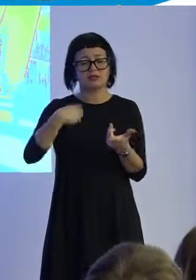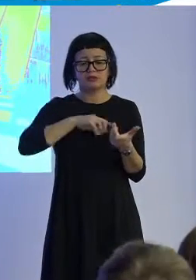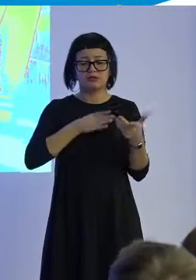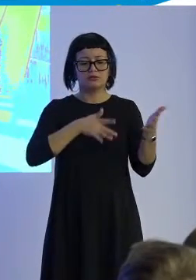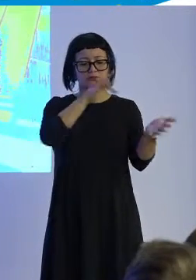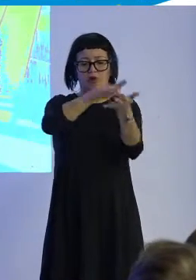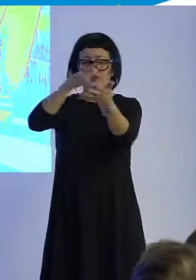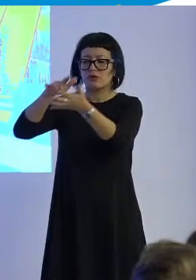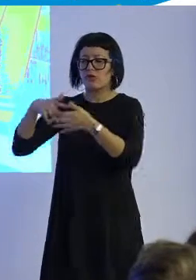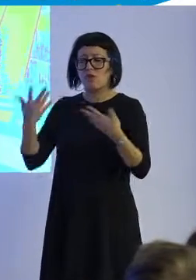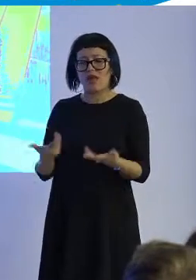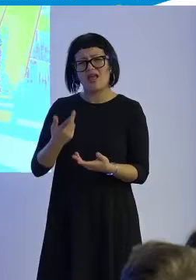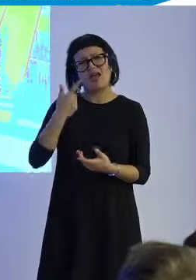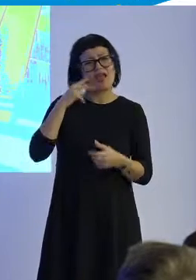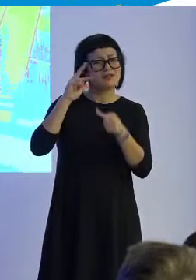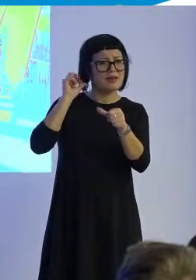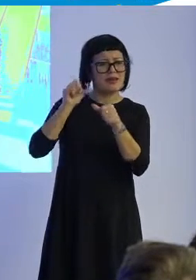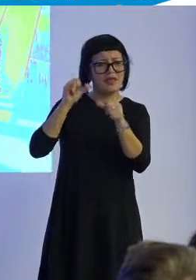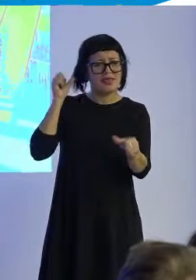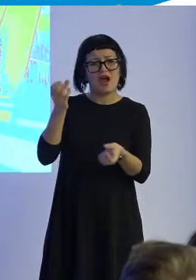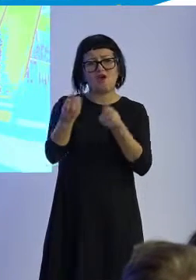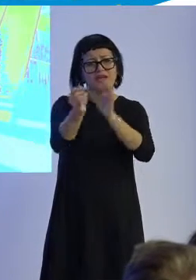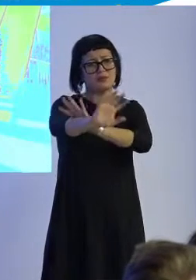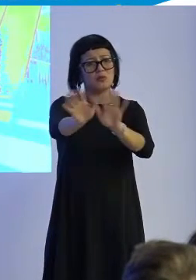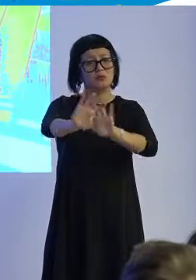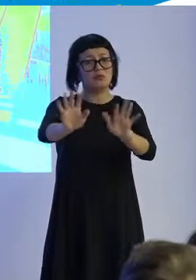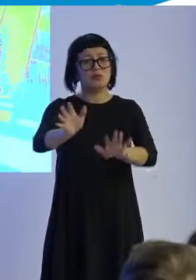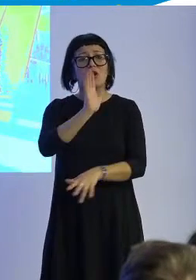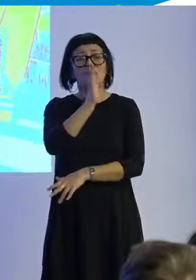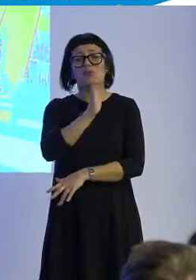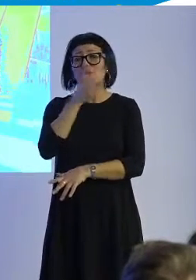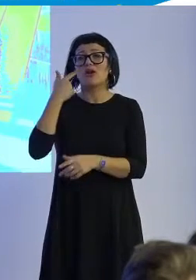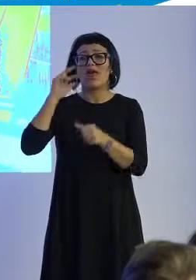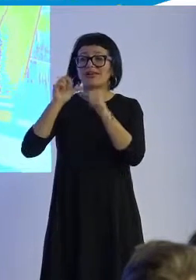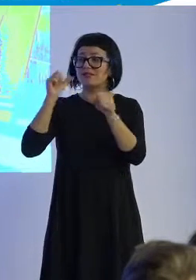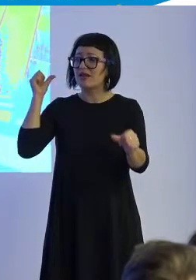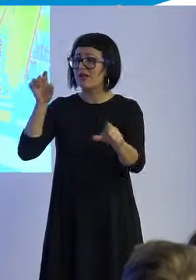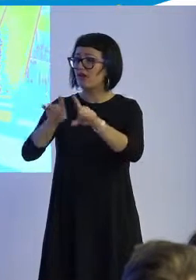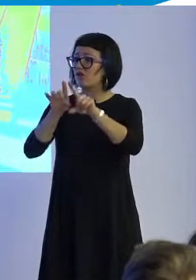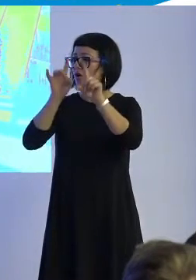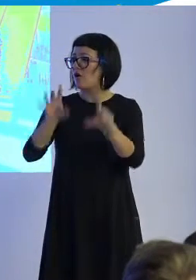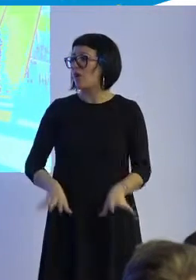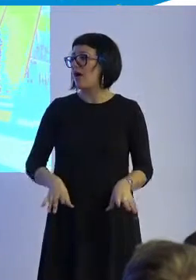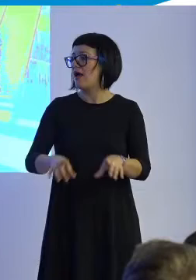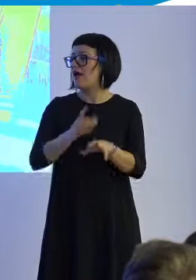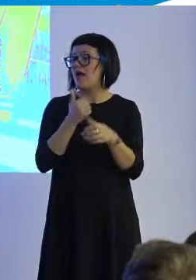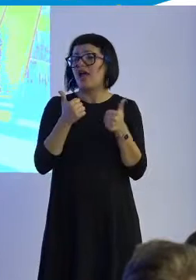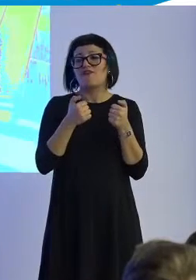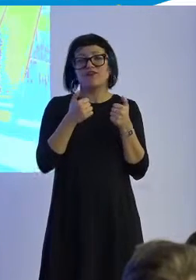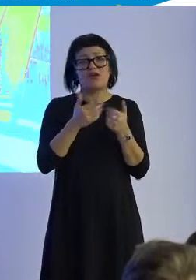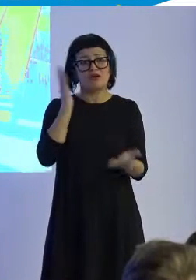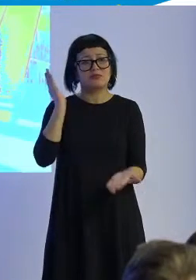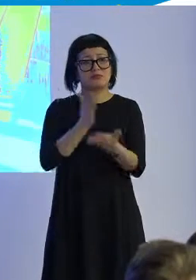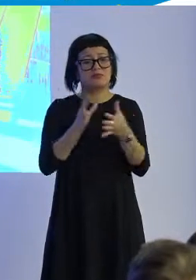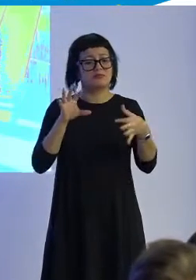tiramos, o sea, ¿es una experiencia o es narrativa? ¿Vale? Porque las experiencias, lo que son los videojuegos, están más en esa